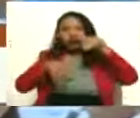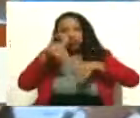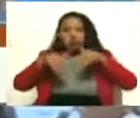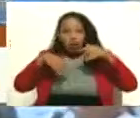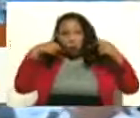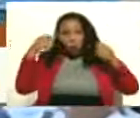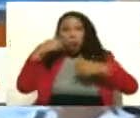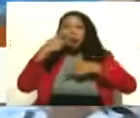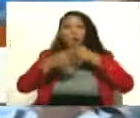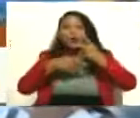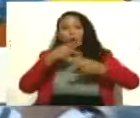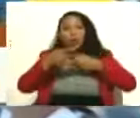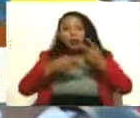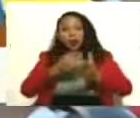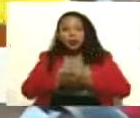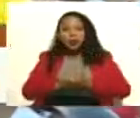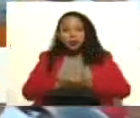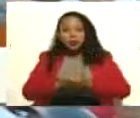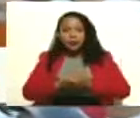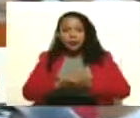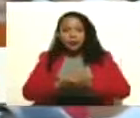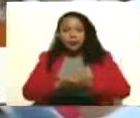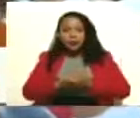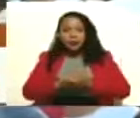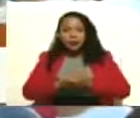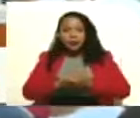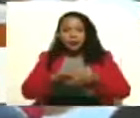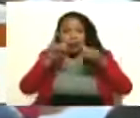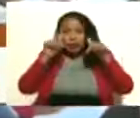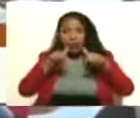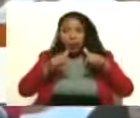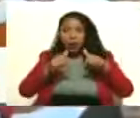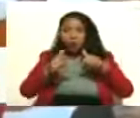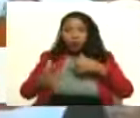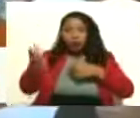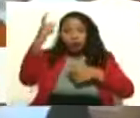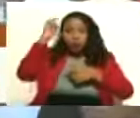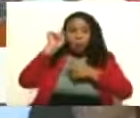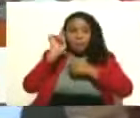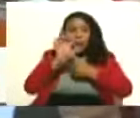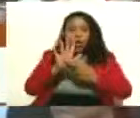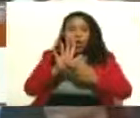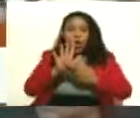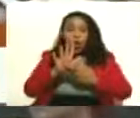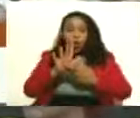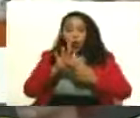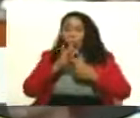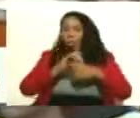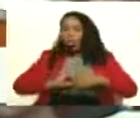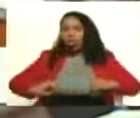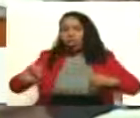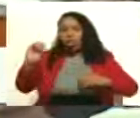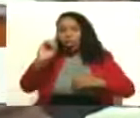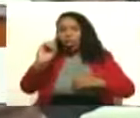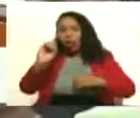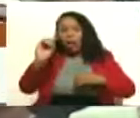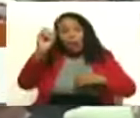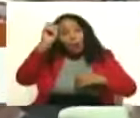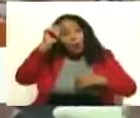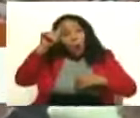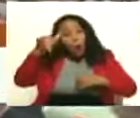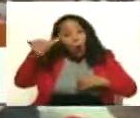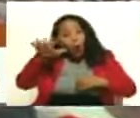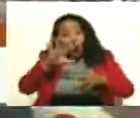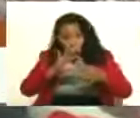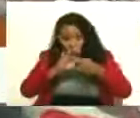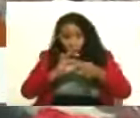campañas políticas. Que esto nos enseñe y nos demuestre que no hay nada como un pueblo unido. Un pueblo unido es un